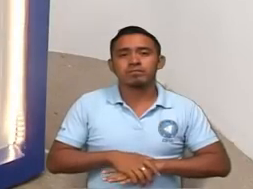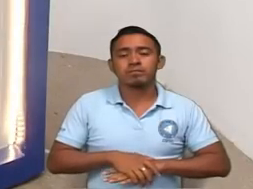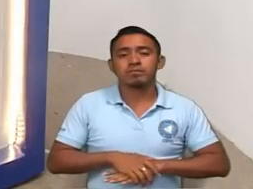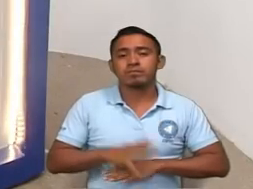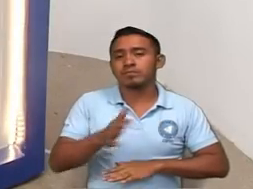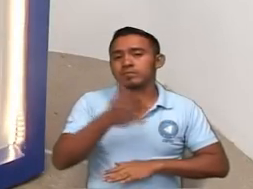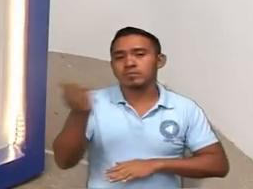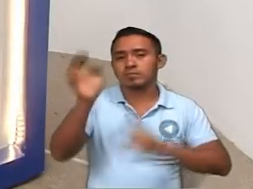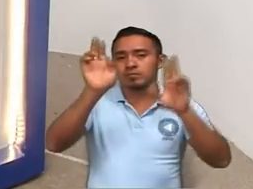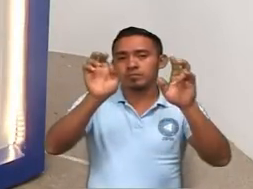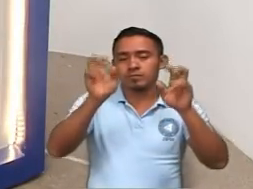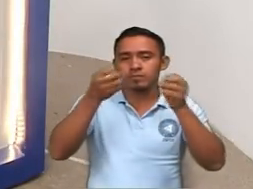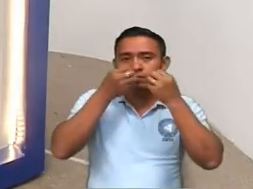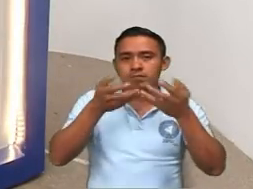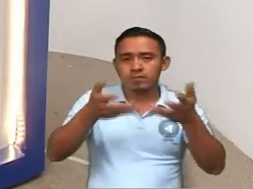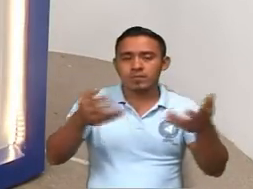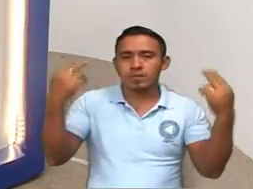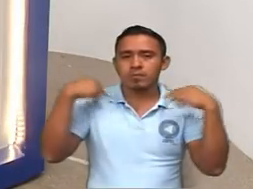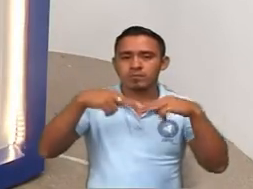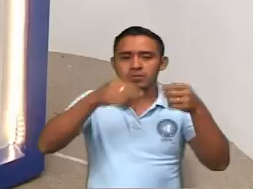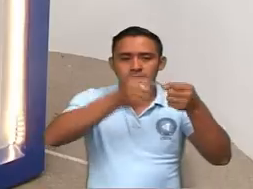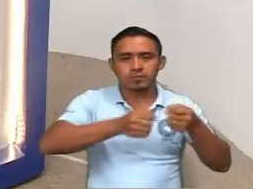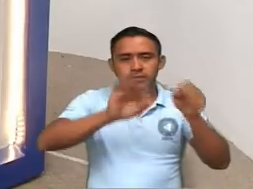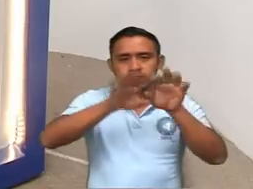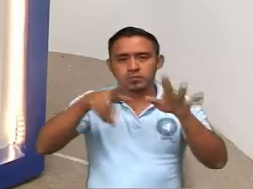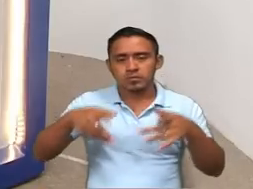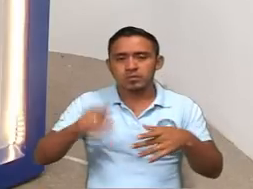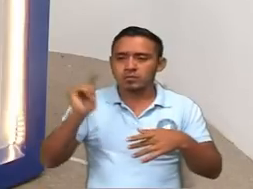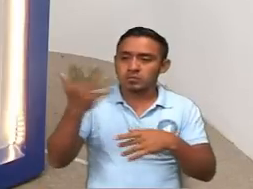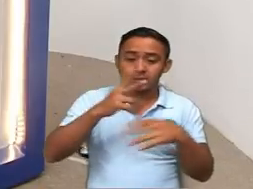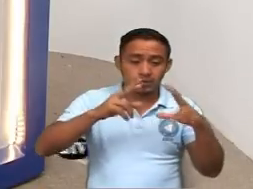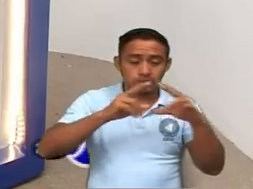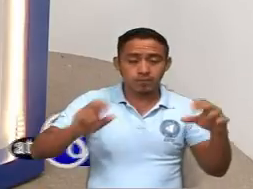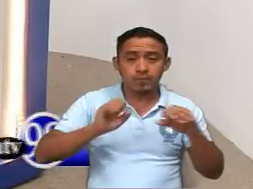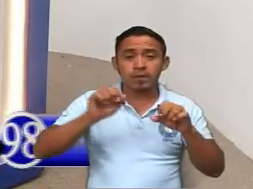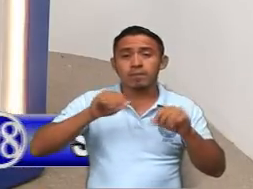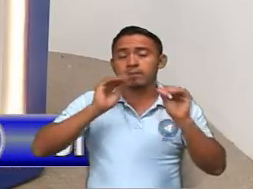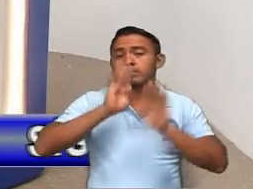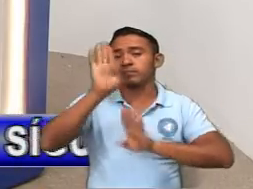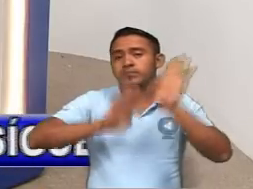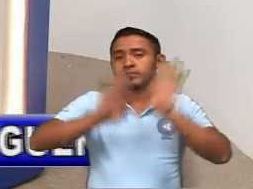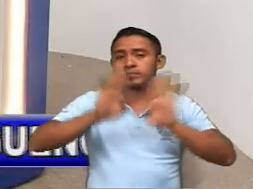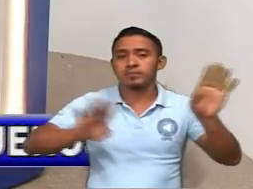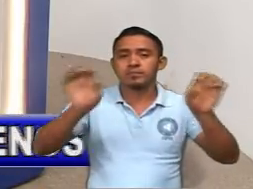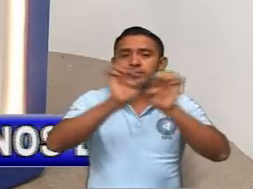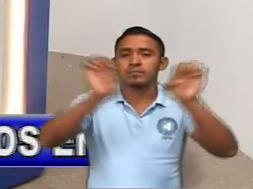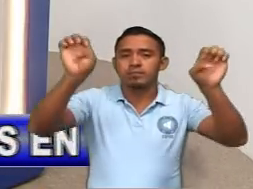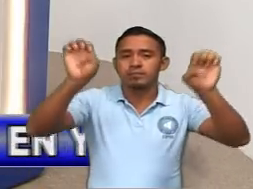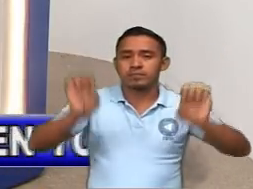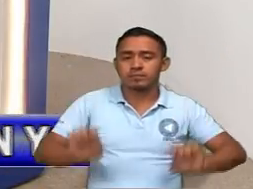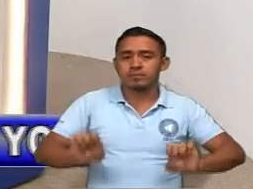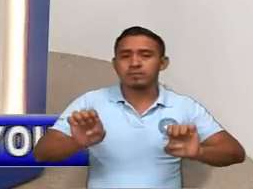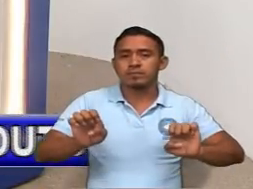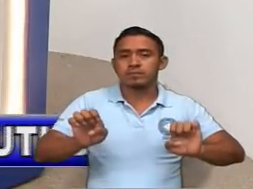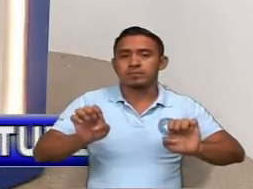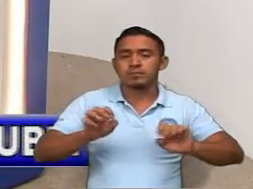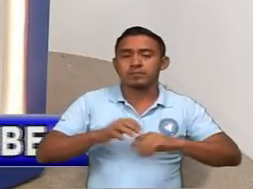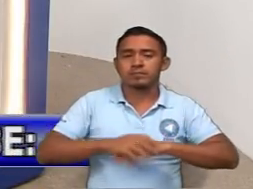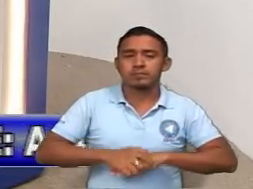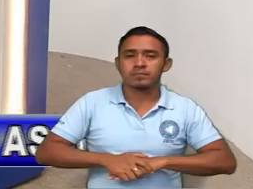En otro ámbito informativo, maestras y maestros de todo el país participan en los encuentros pedagógicos